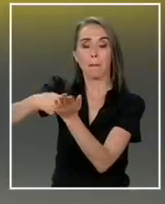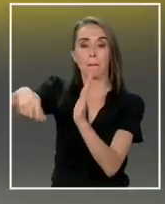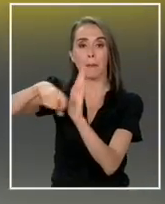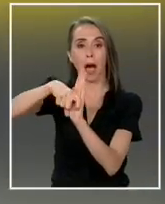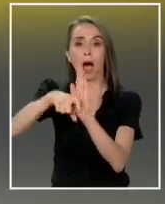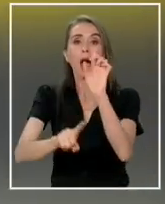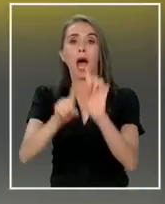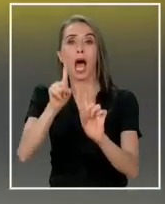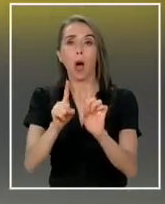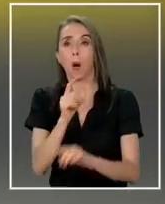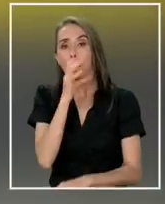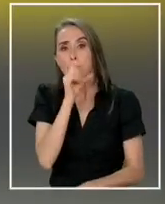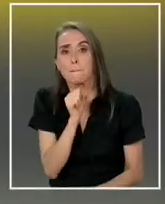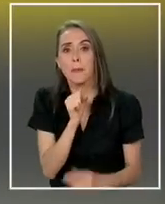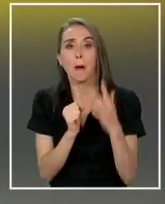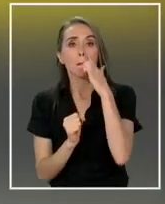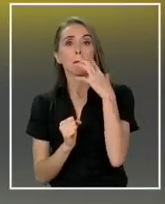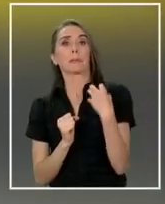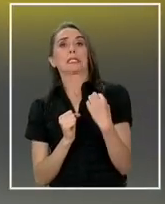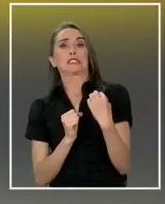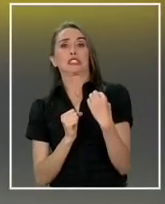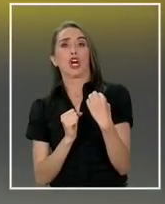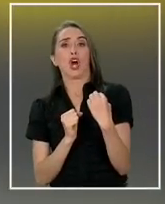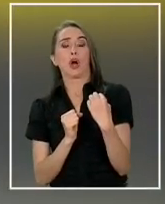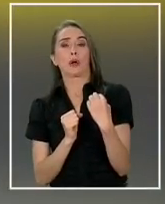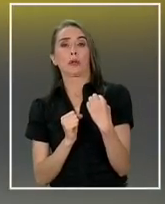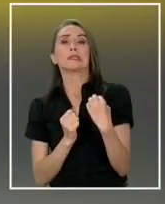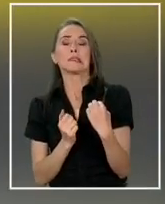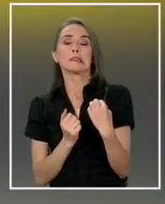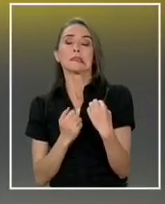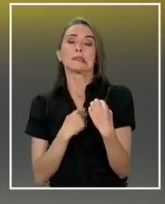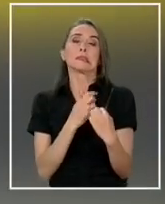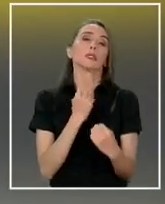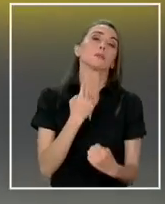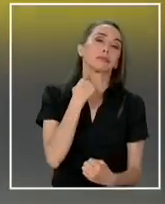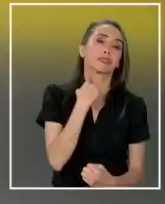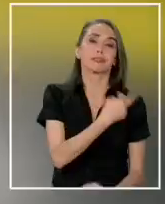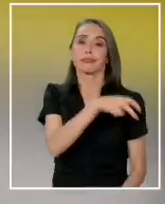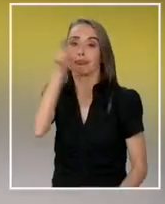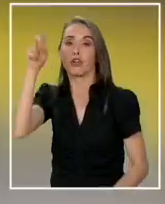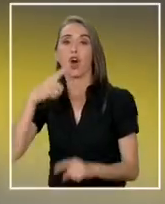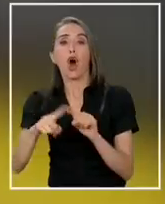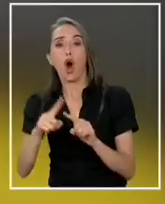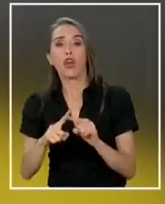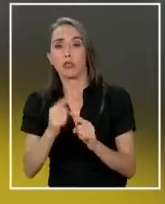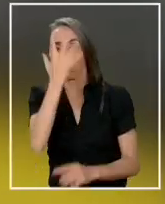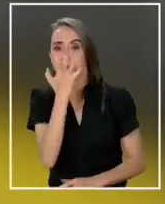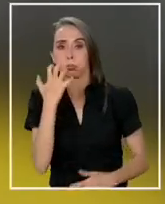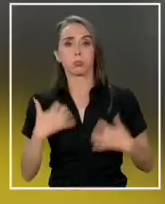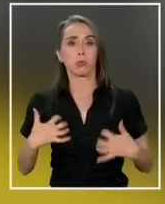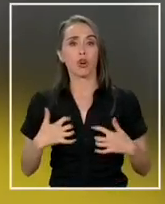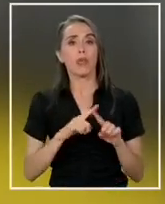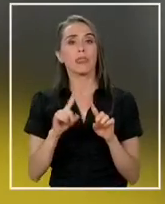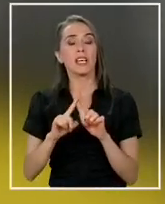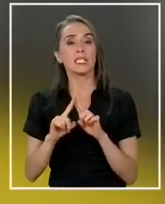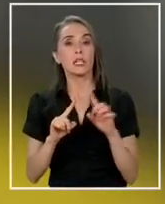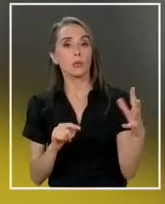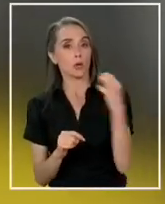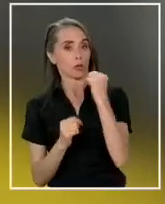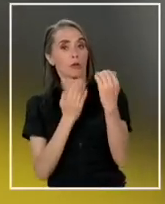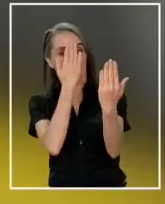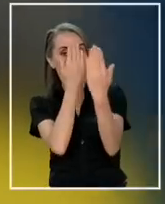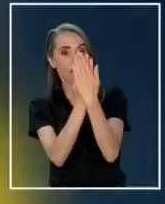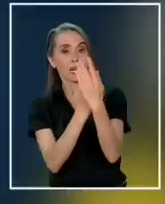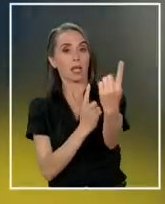algunos resignados y otros molestos al ser descubiertos distintas eran las reacciones al encontrarse de